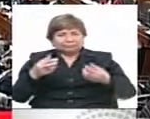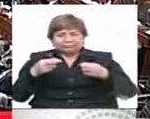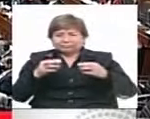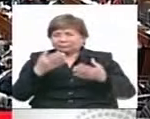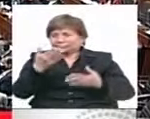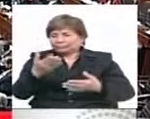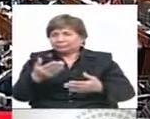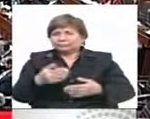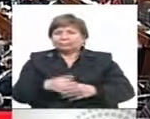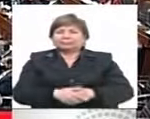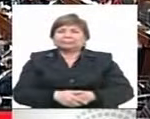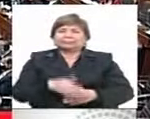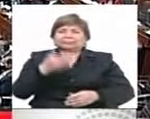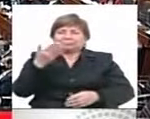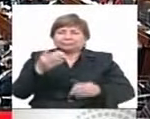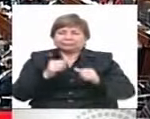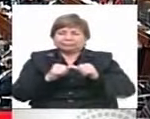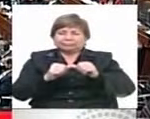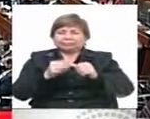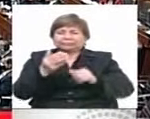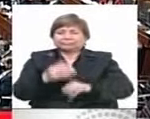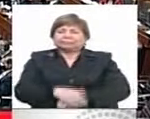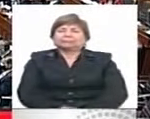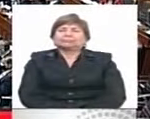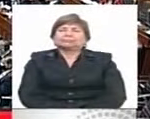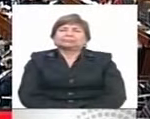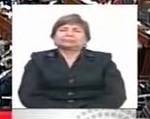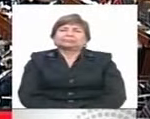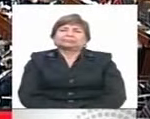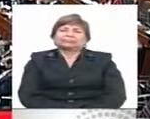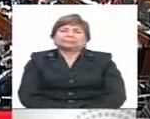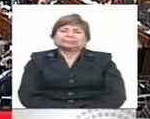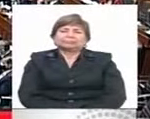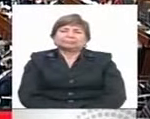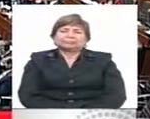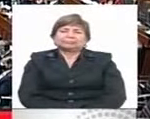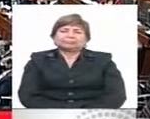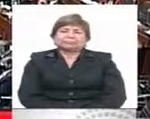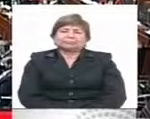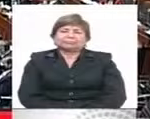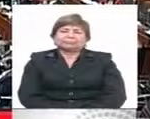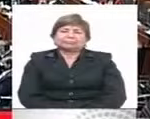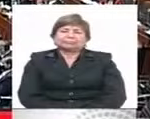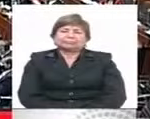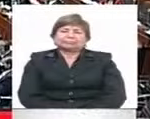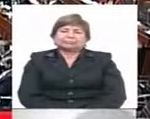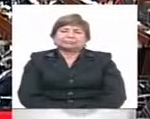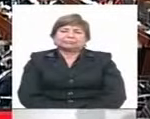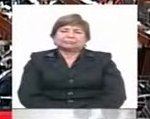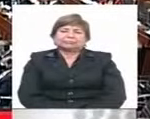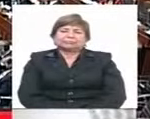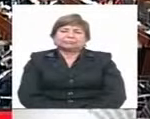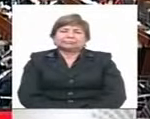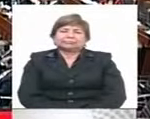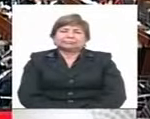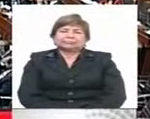señora congresista, así que continúe, por favor. Está bien, lo dejamos ahí. Continúe, señora congresista.